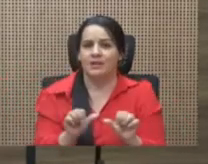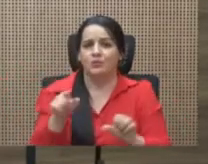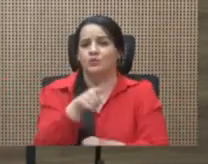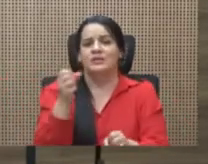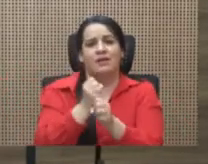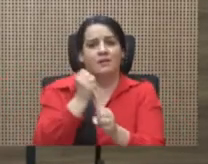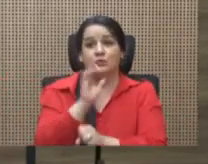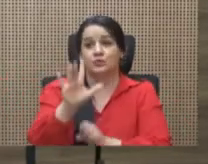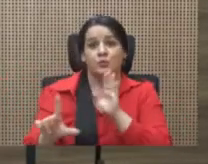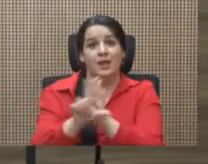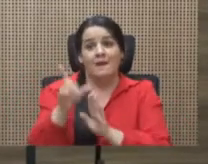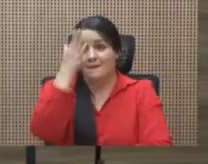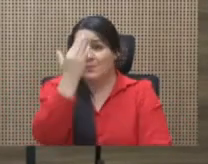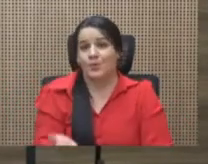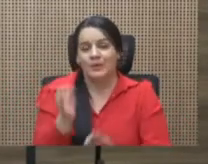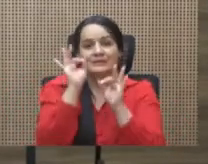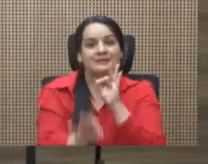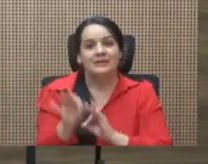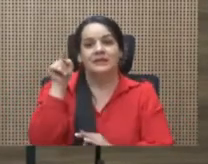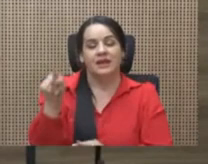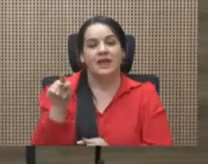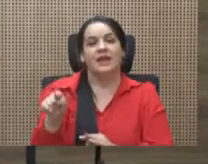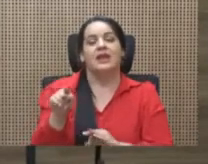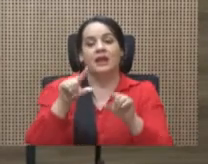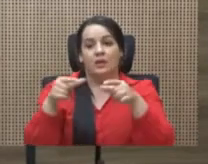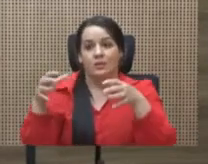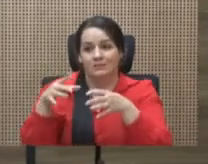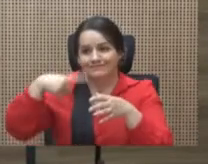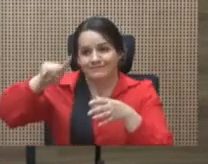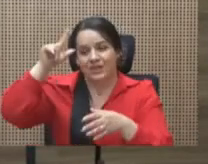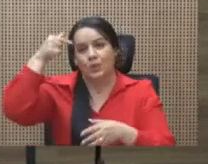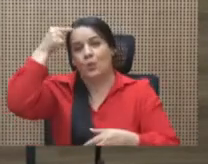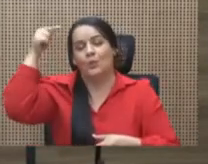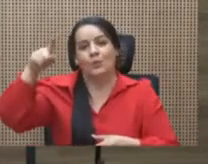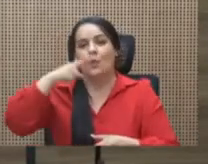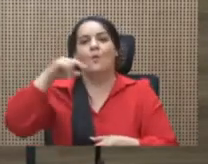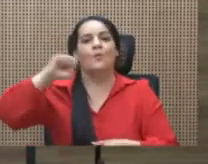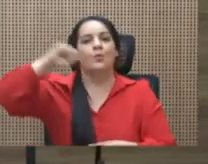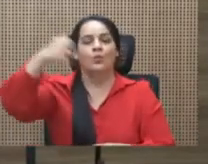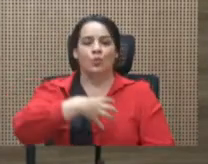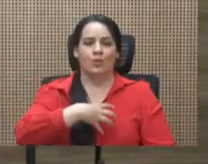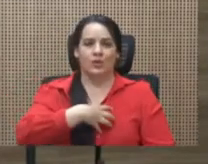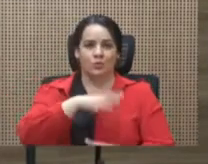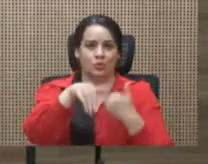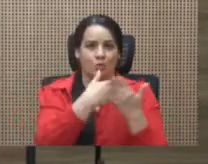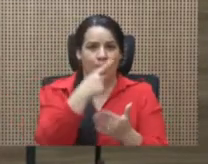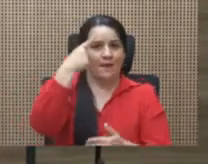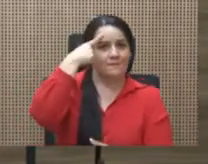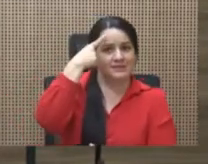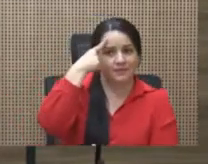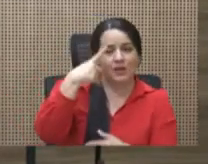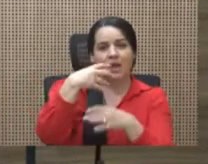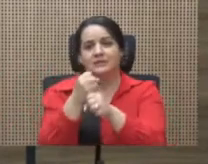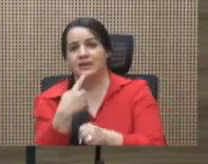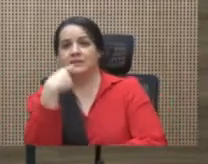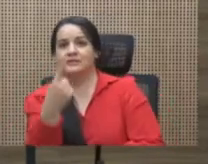legislatura, porque simplemente el Estado comunista es dueño de todo, desde el pensamiento, el hacer y decir, los